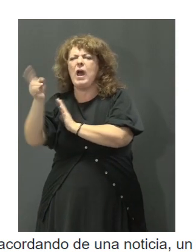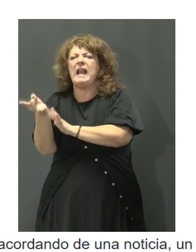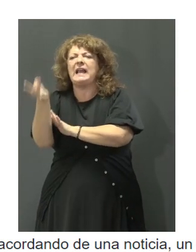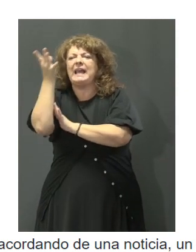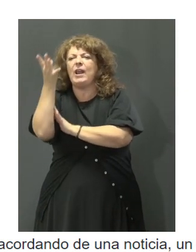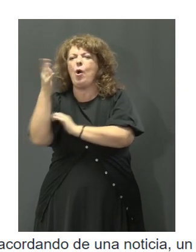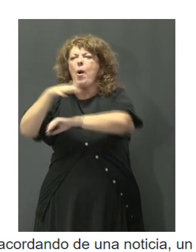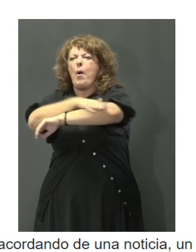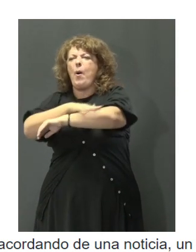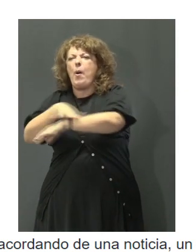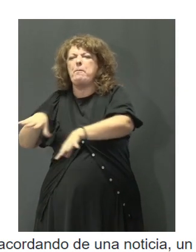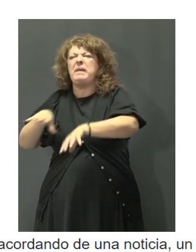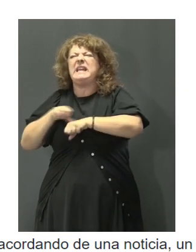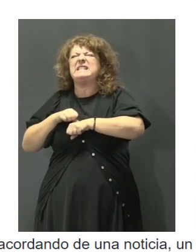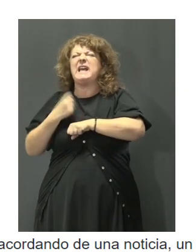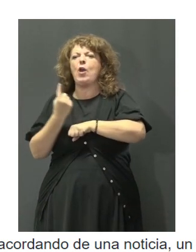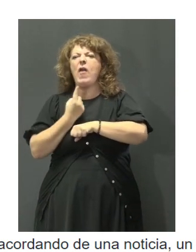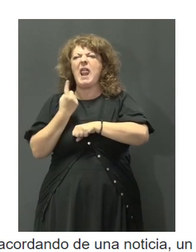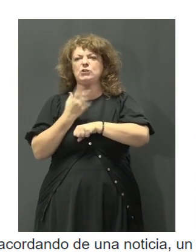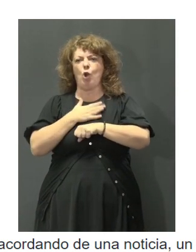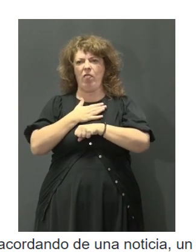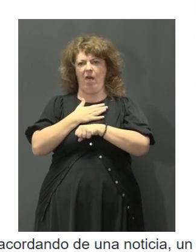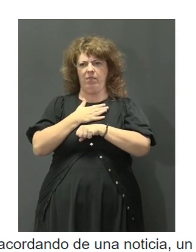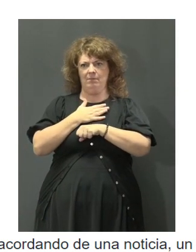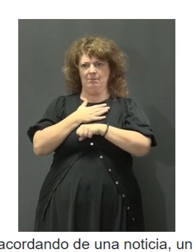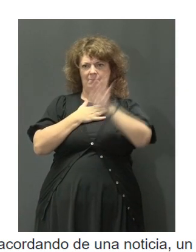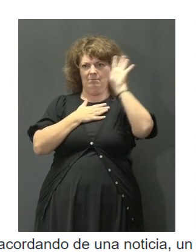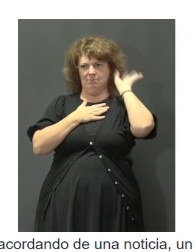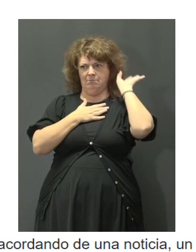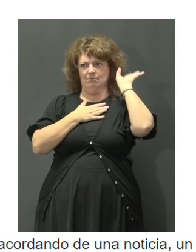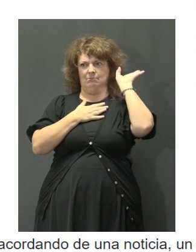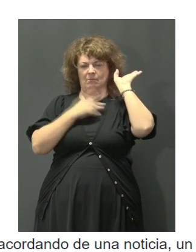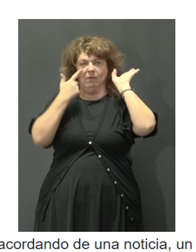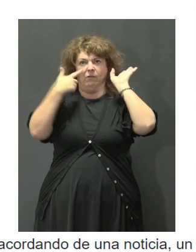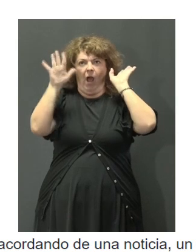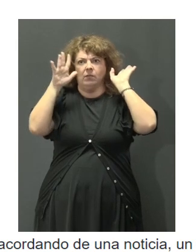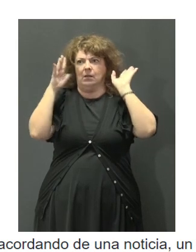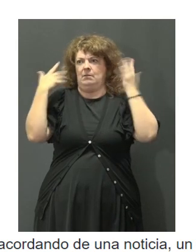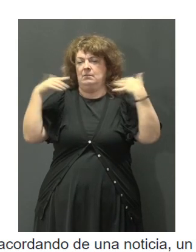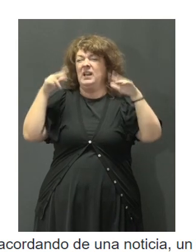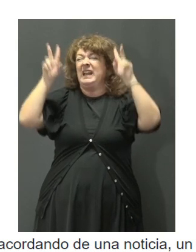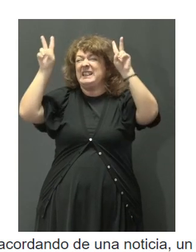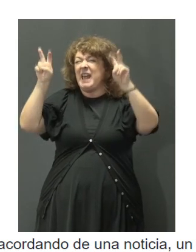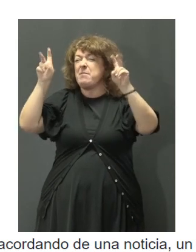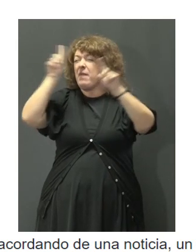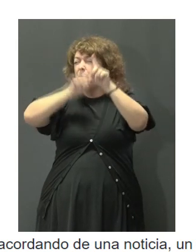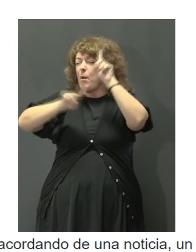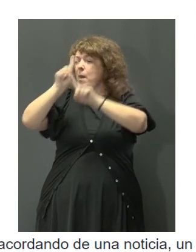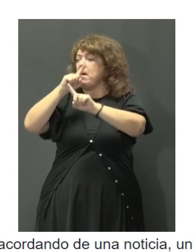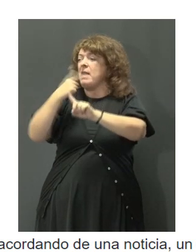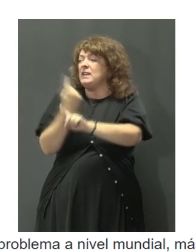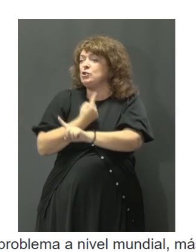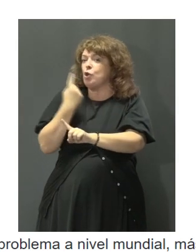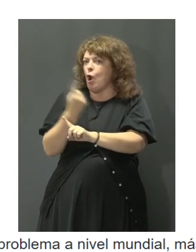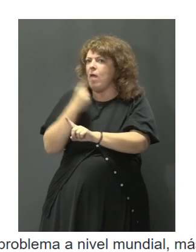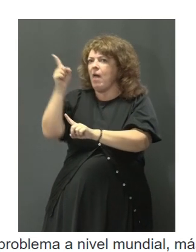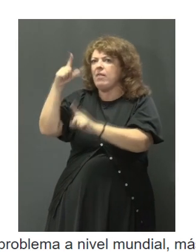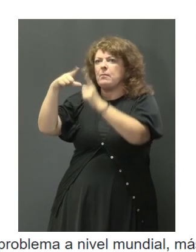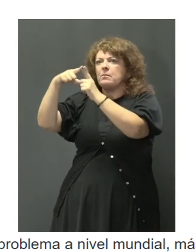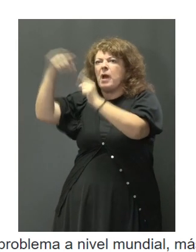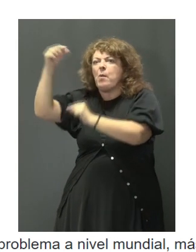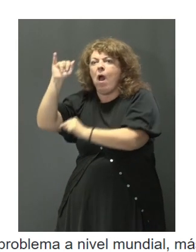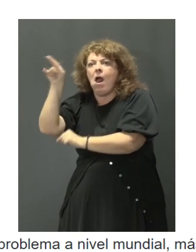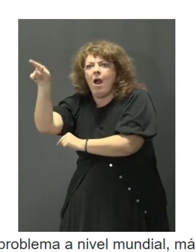creó el Ministerio de la Soledad, o sea, la dimensión que está adquiriendo este problema. Y en previsiones que se